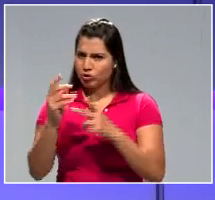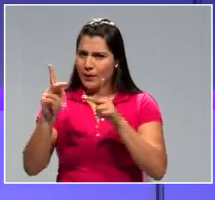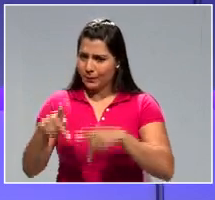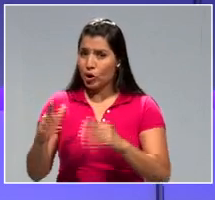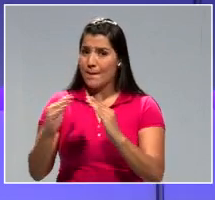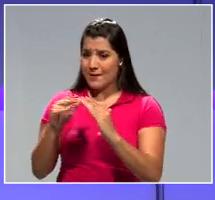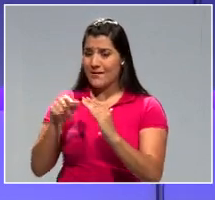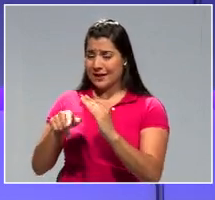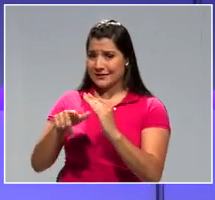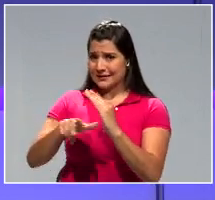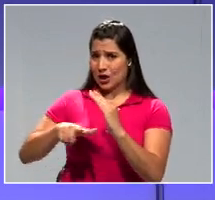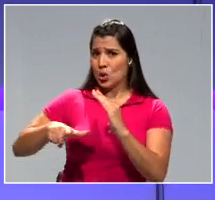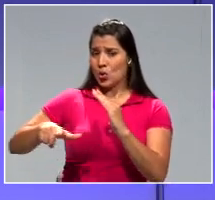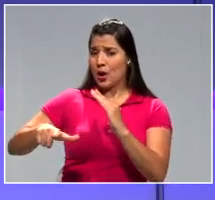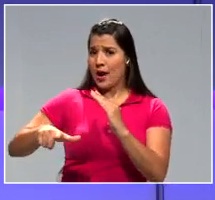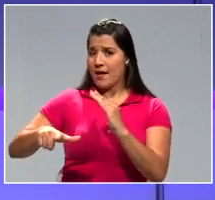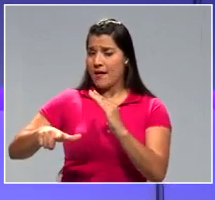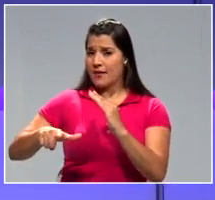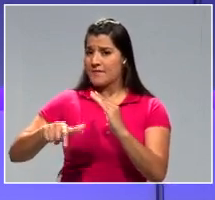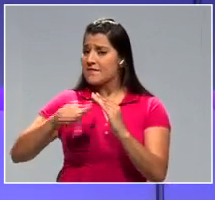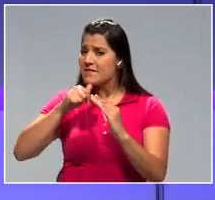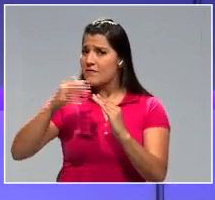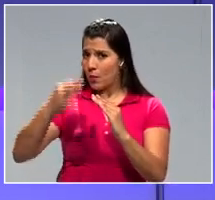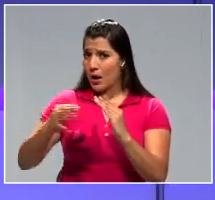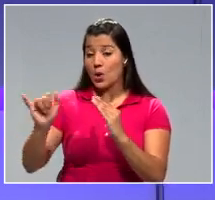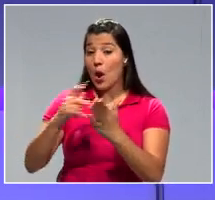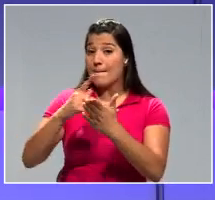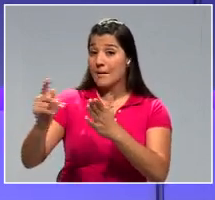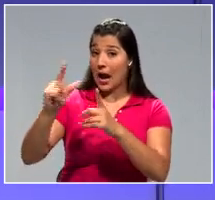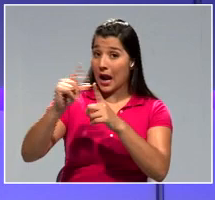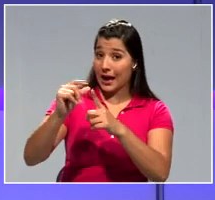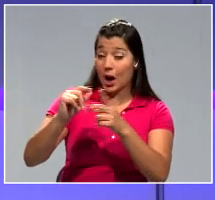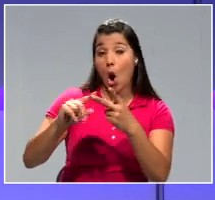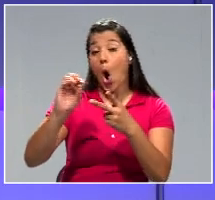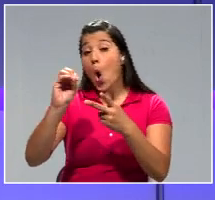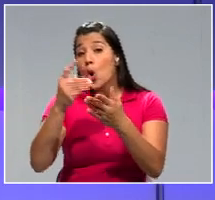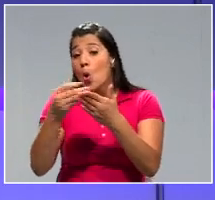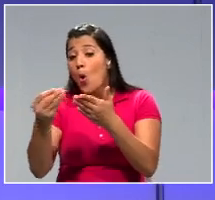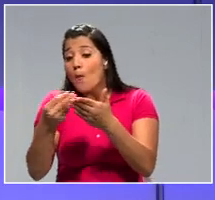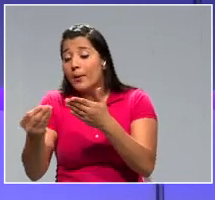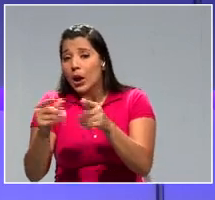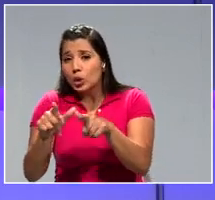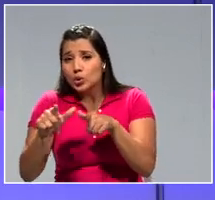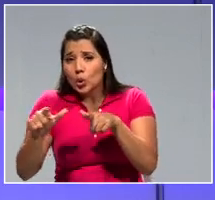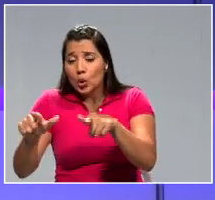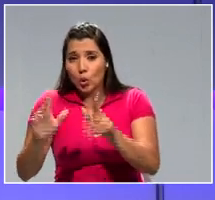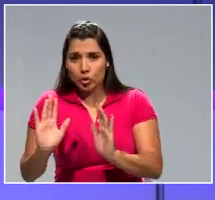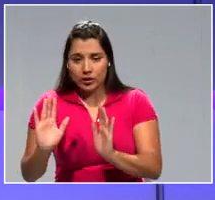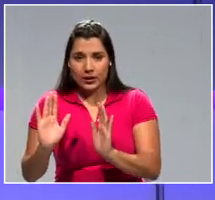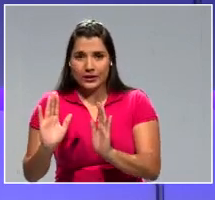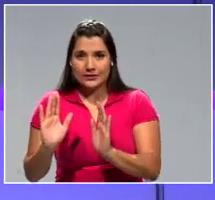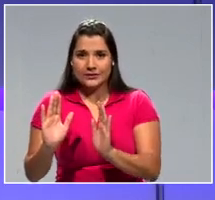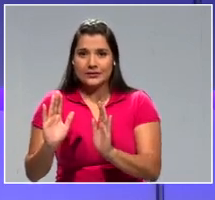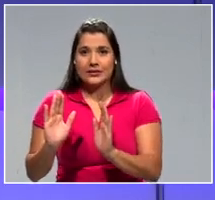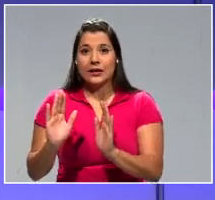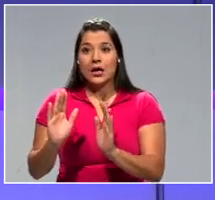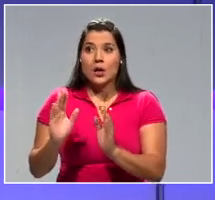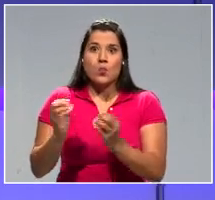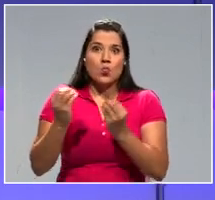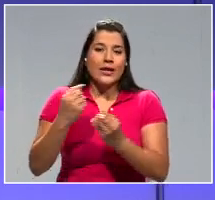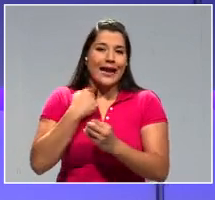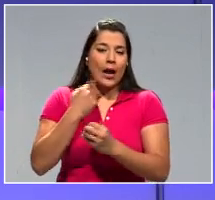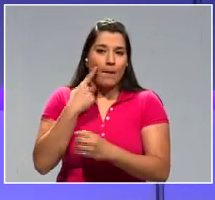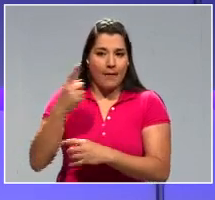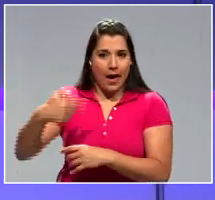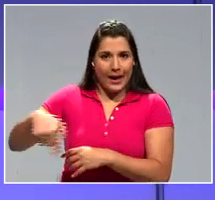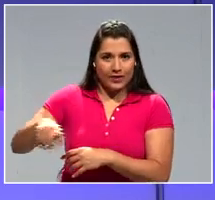asentamientos informales pagan alquiler o compraron sus ranchitos a sumas, digamos, que son millonarias para ellos,